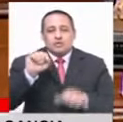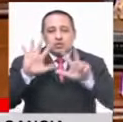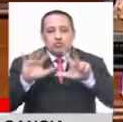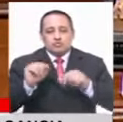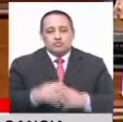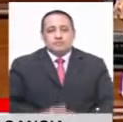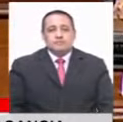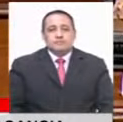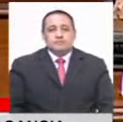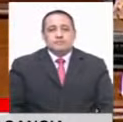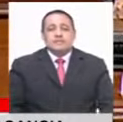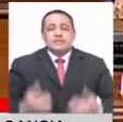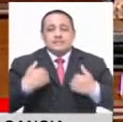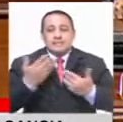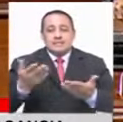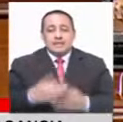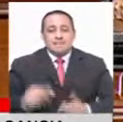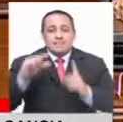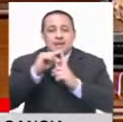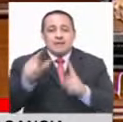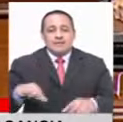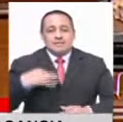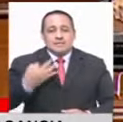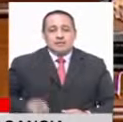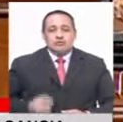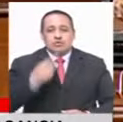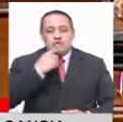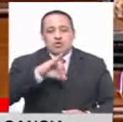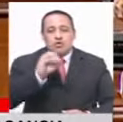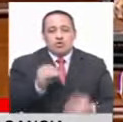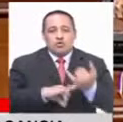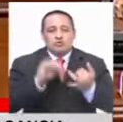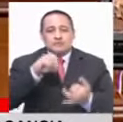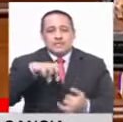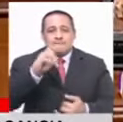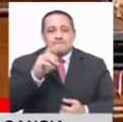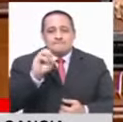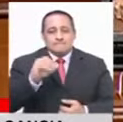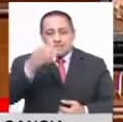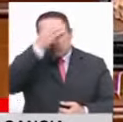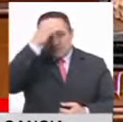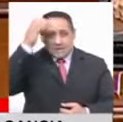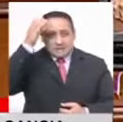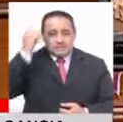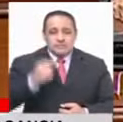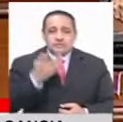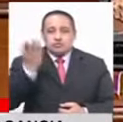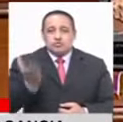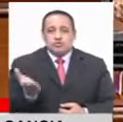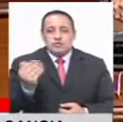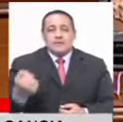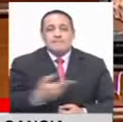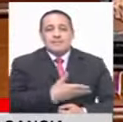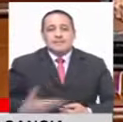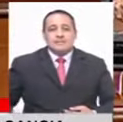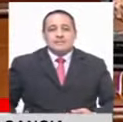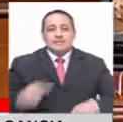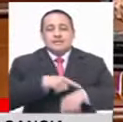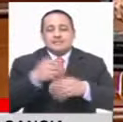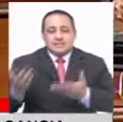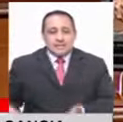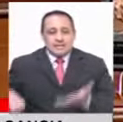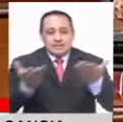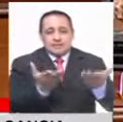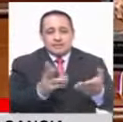2148. Tiene la palabra el señor José Pedro Castillo Terrones, Presidente de la República, para lo cual se le